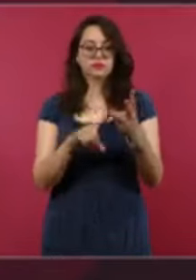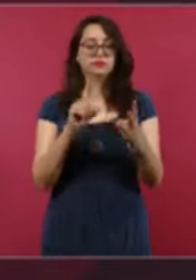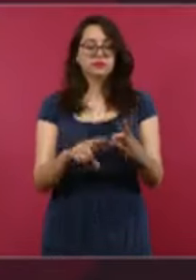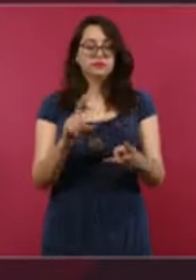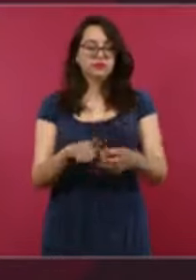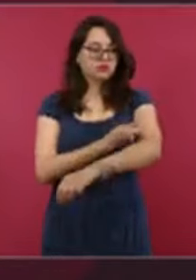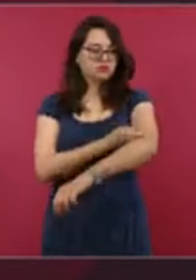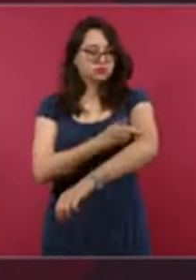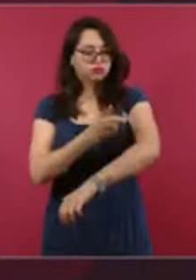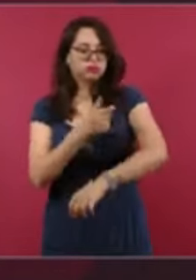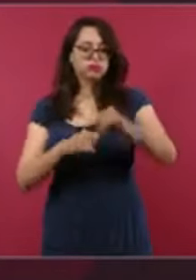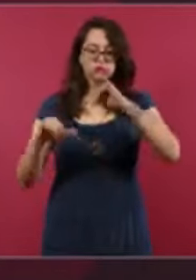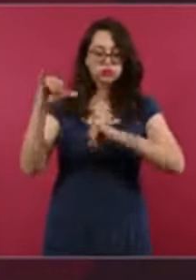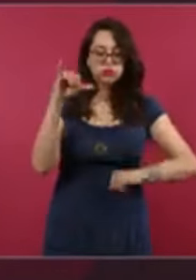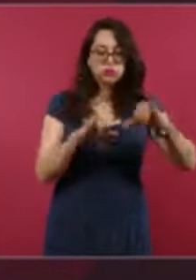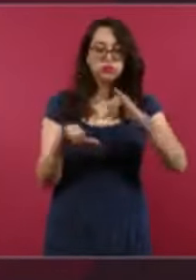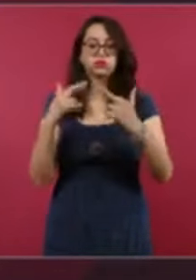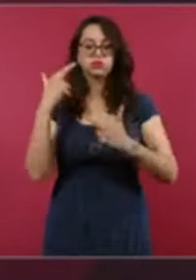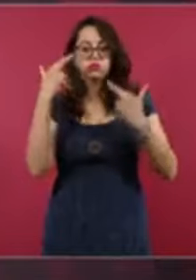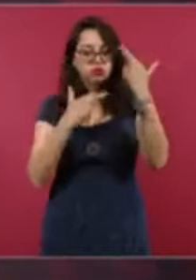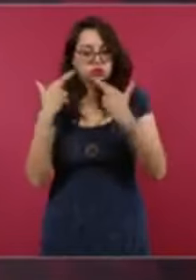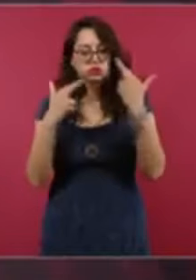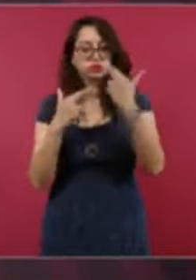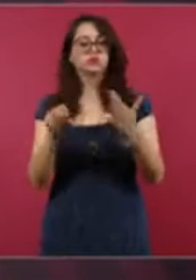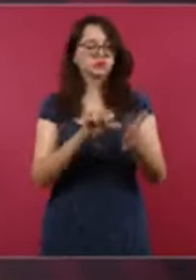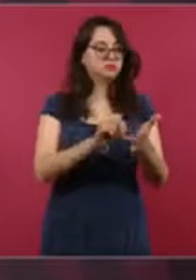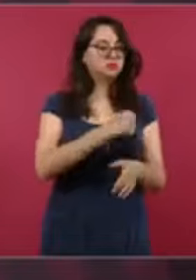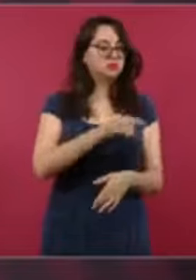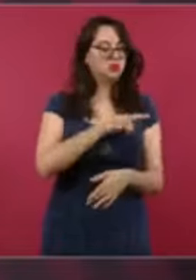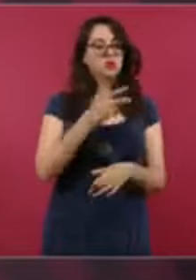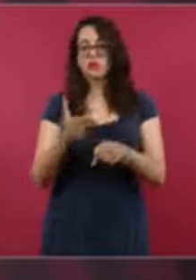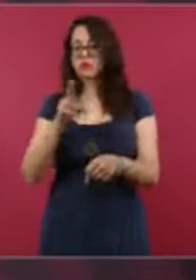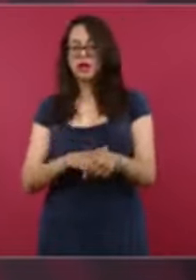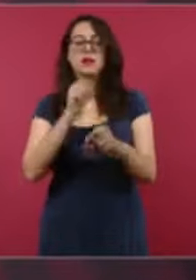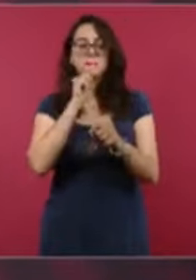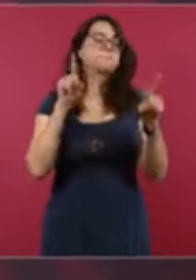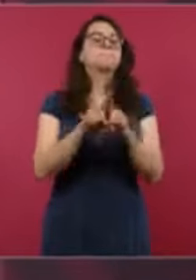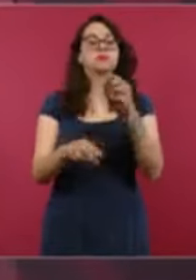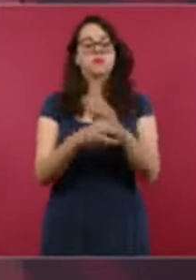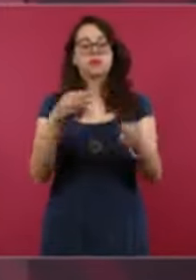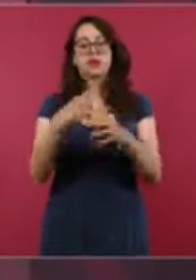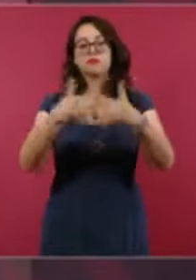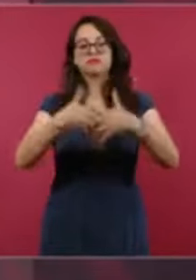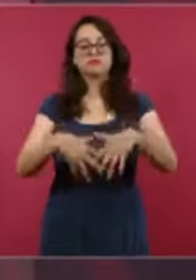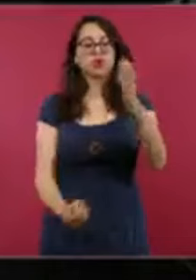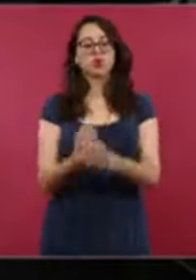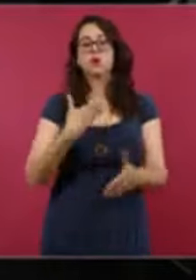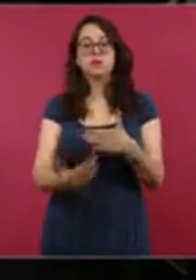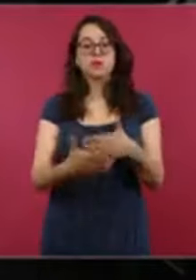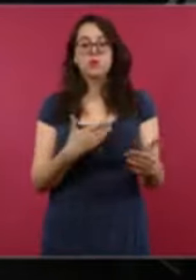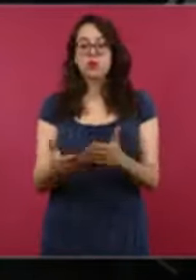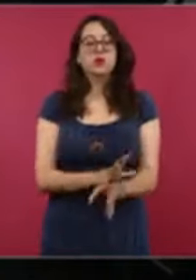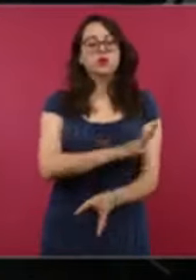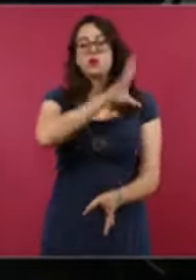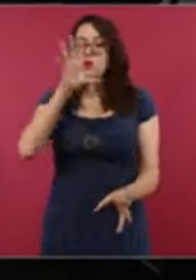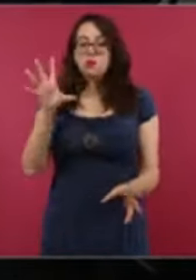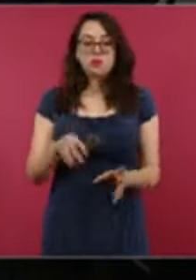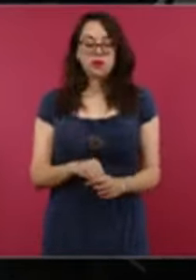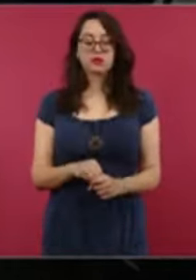estudios en centros de salud, sobre todo en hospitales, equipos completos, modernos,